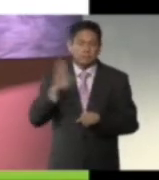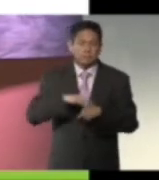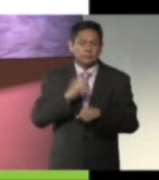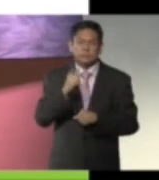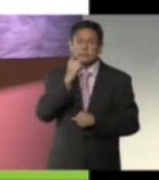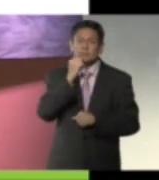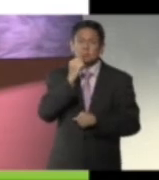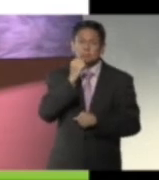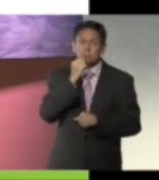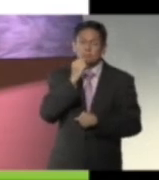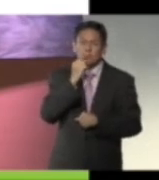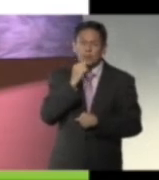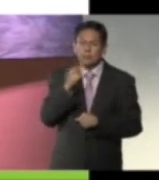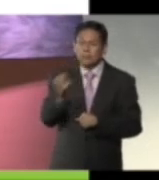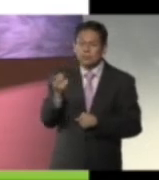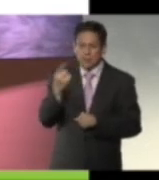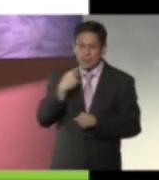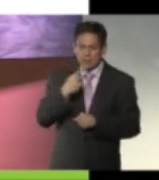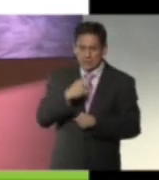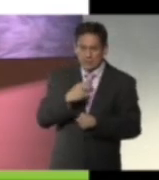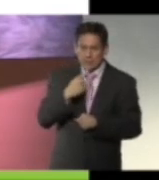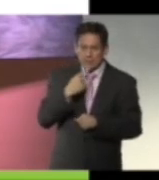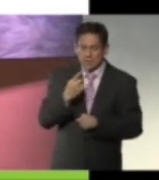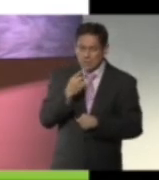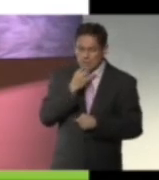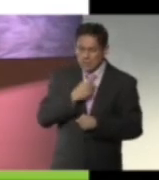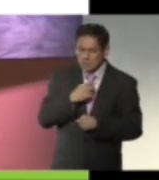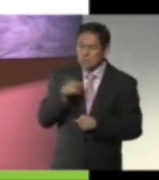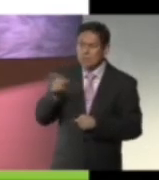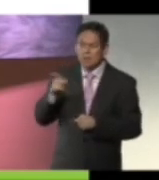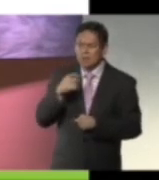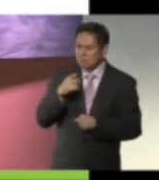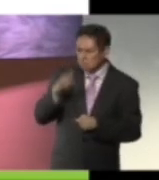que eran casos infundados. ¿Cómo